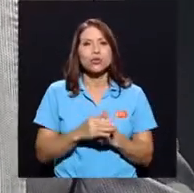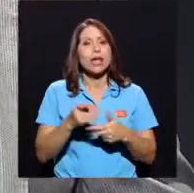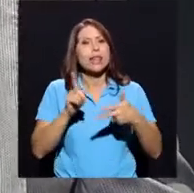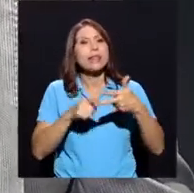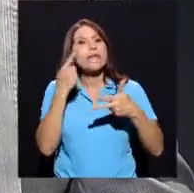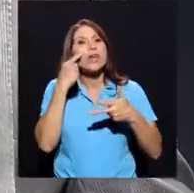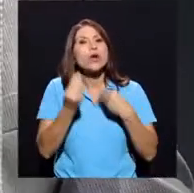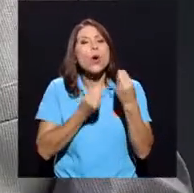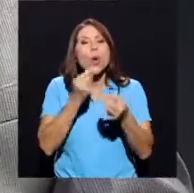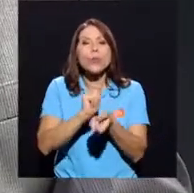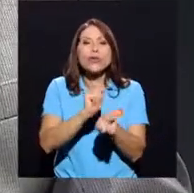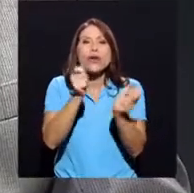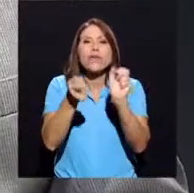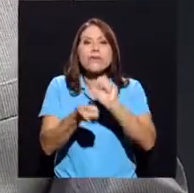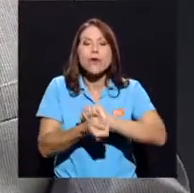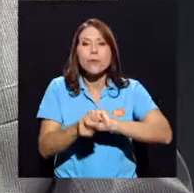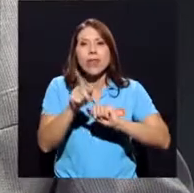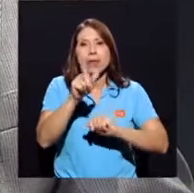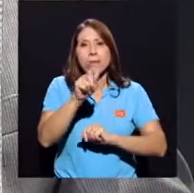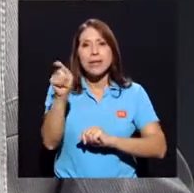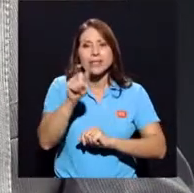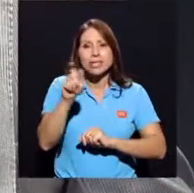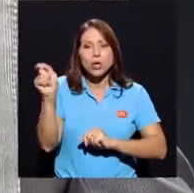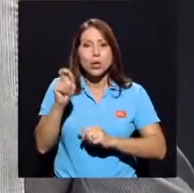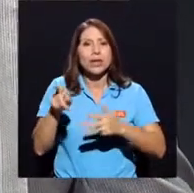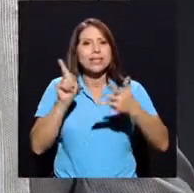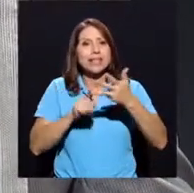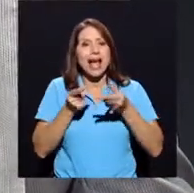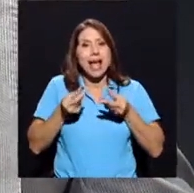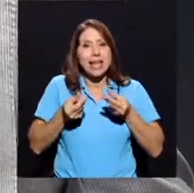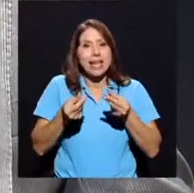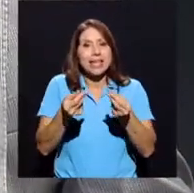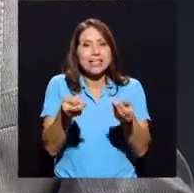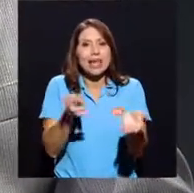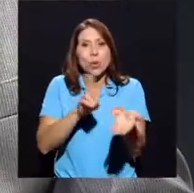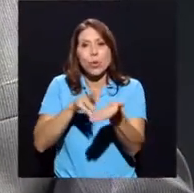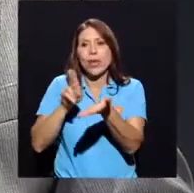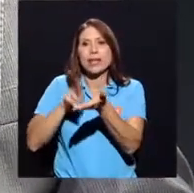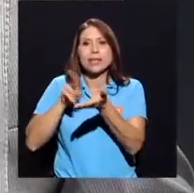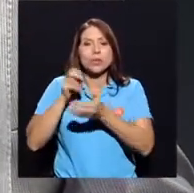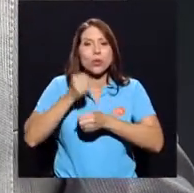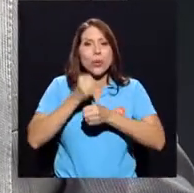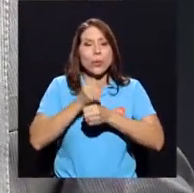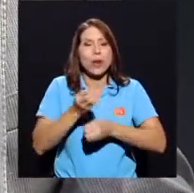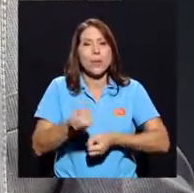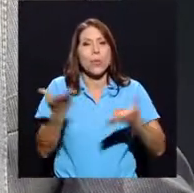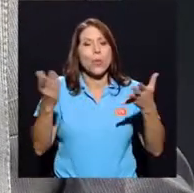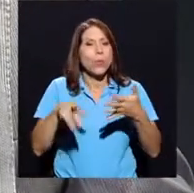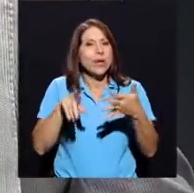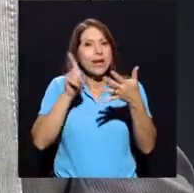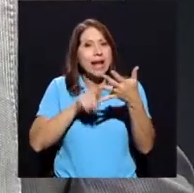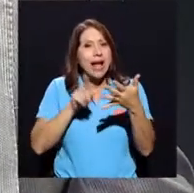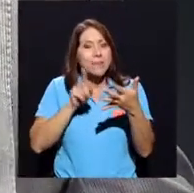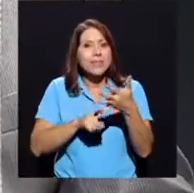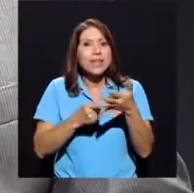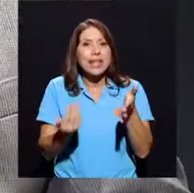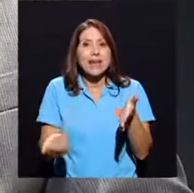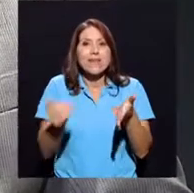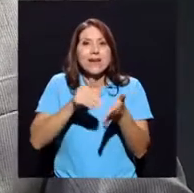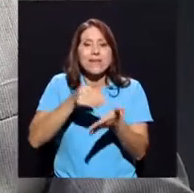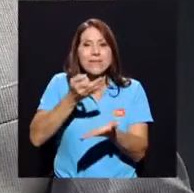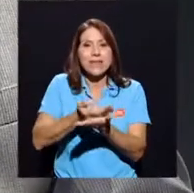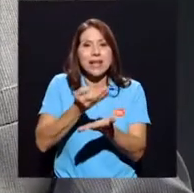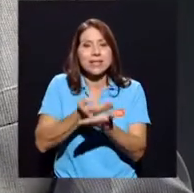de pensiones de agilizar los procesos de contratación de obra pública de refinanciar nuestra